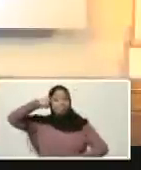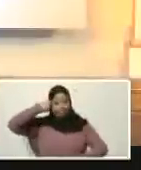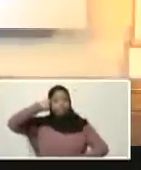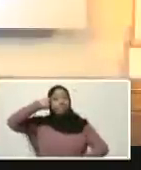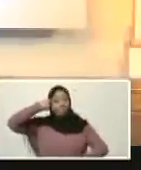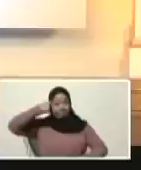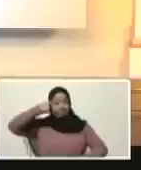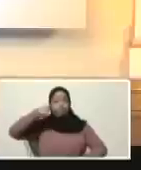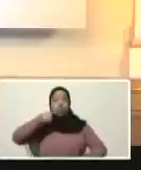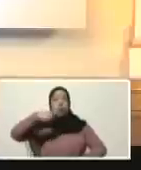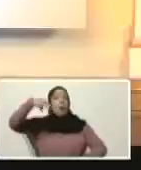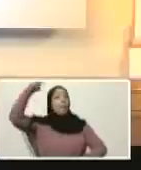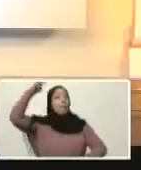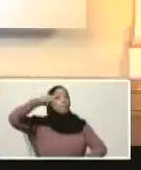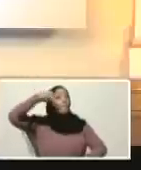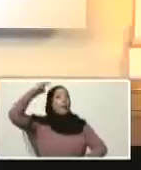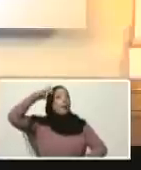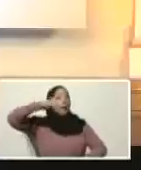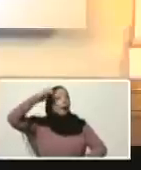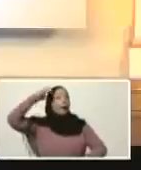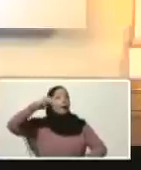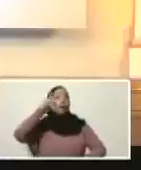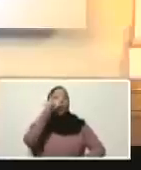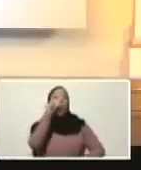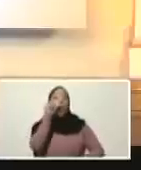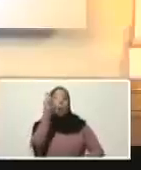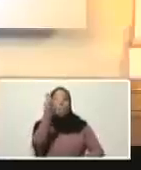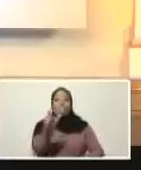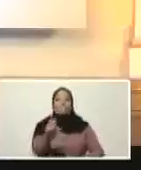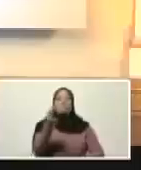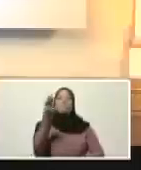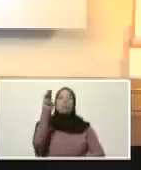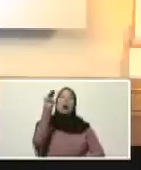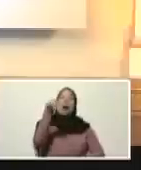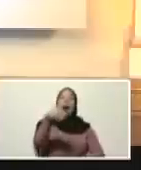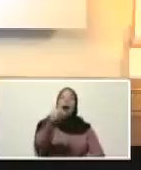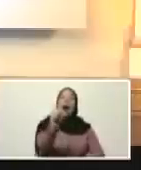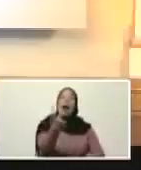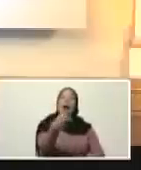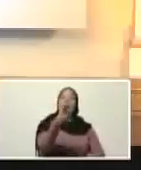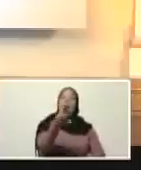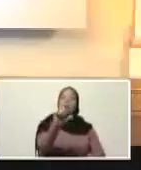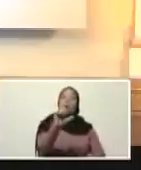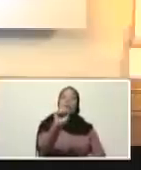del gran maestro Augusto Mijares. A ustedes